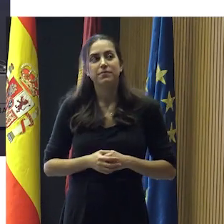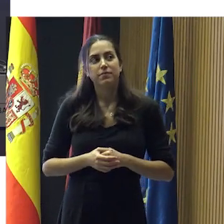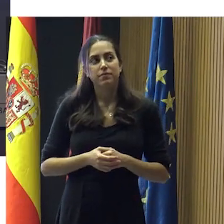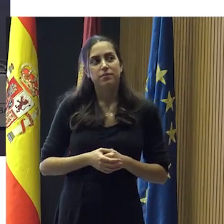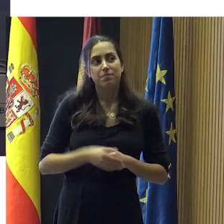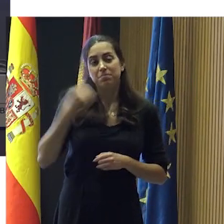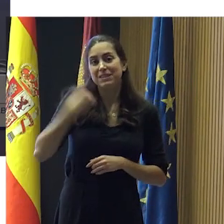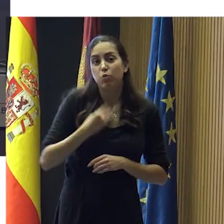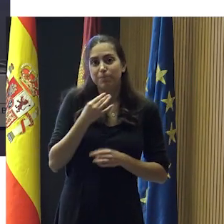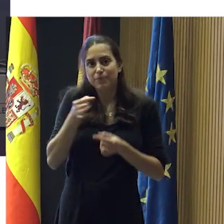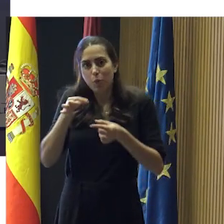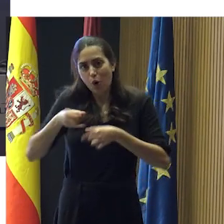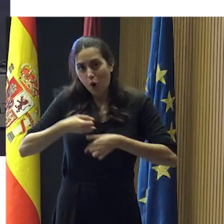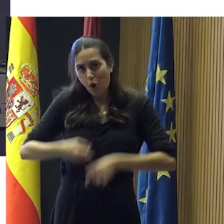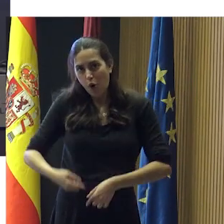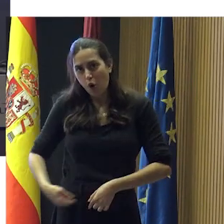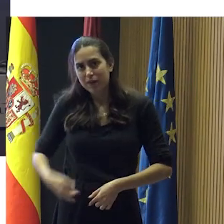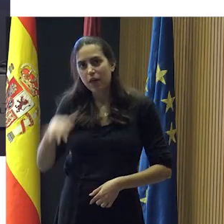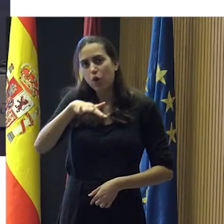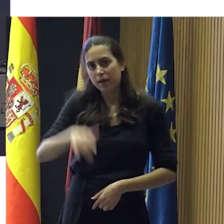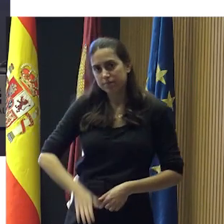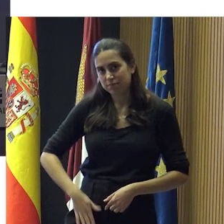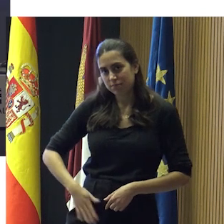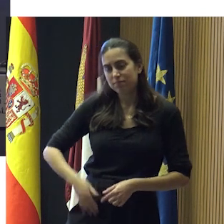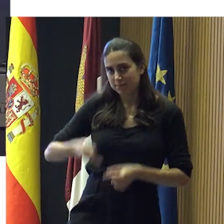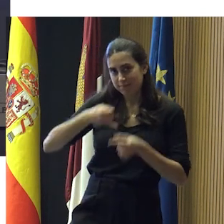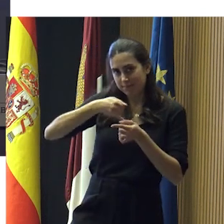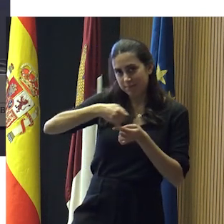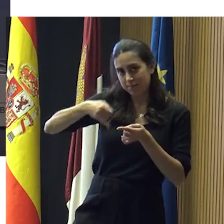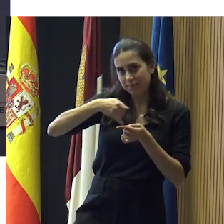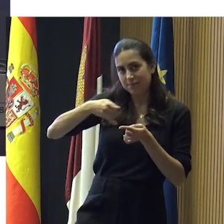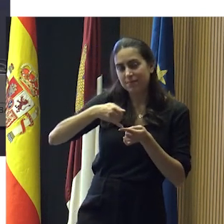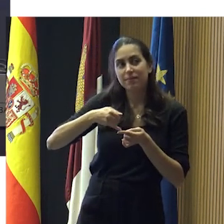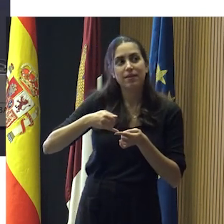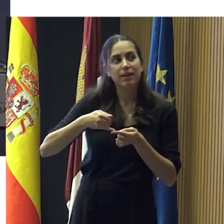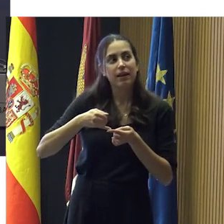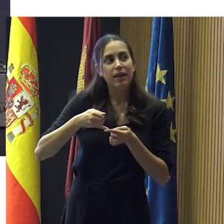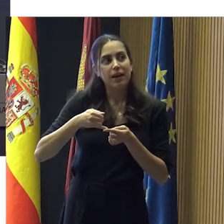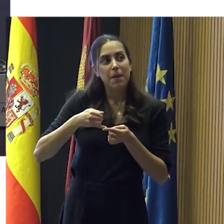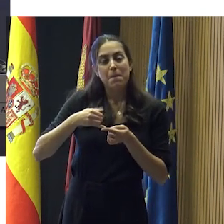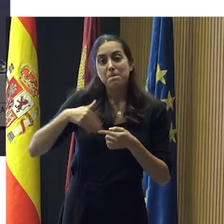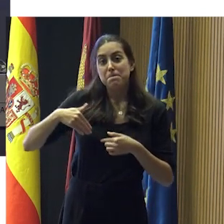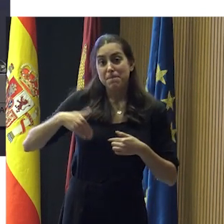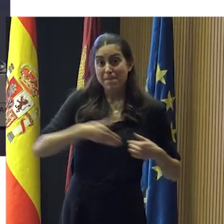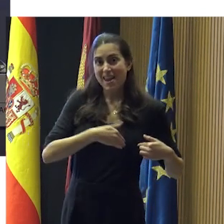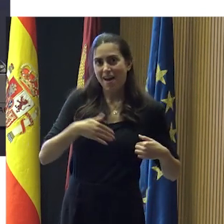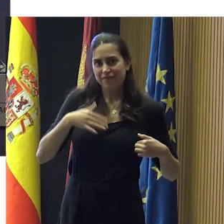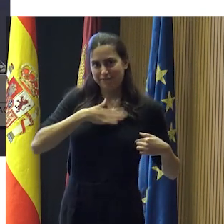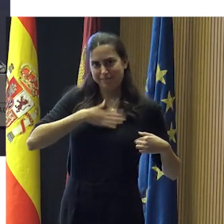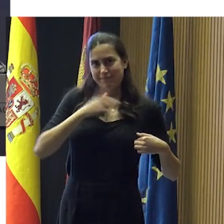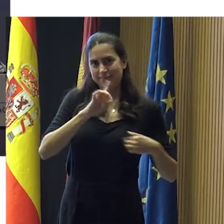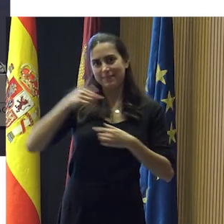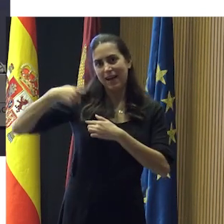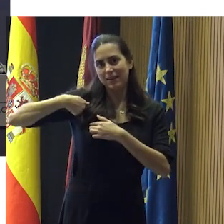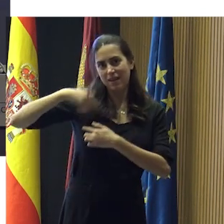que hacemos es hacer una incisión en la ingle del ratón, que es donde está su línea mamaria. Los ratones tienen la línea mamaria desde la axila